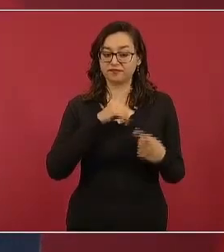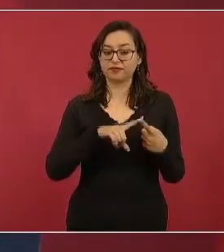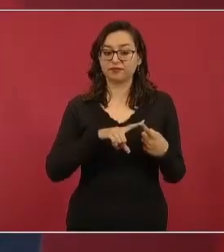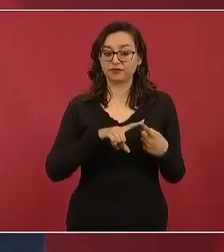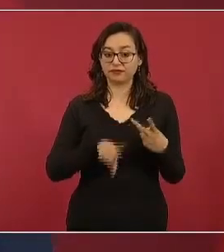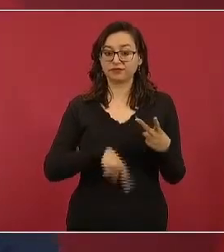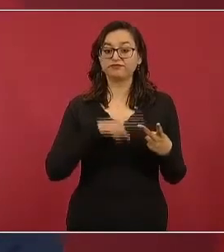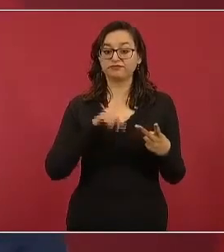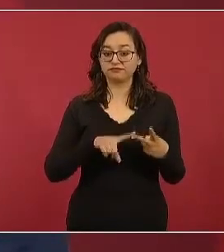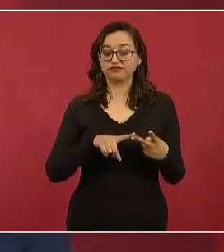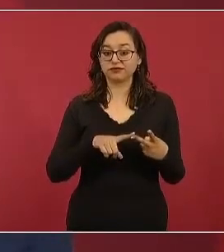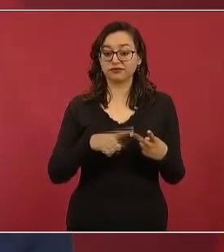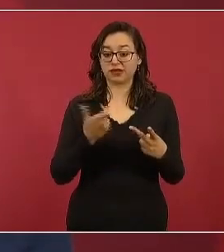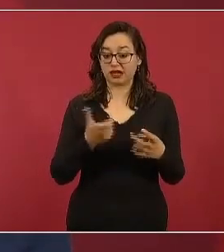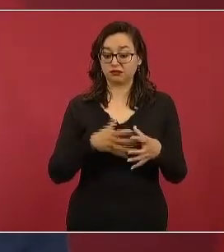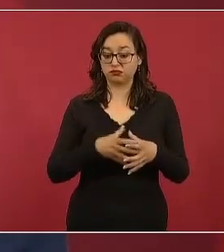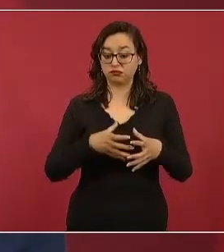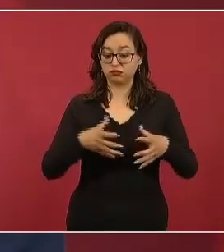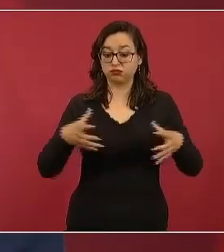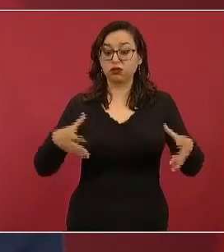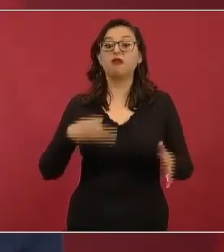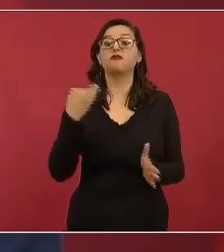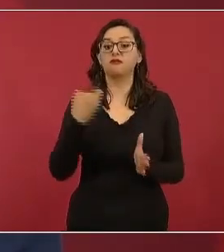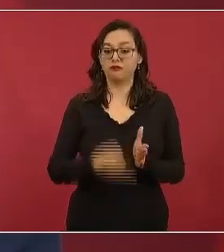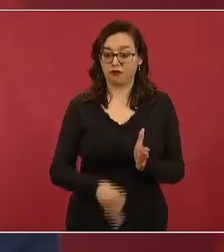y nos falta crecimiento.